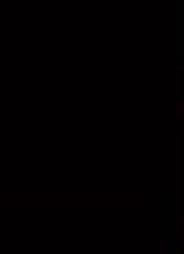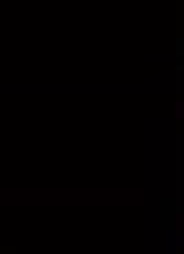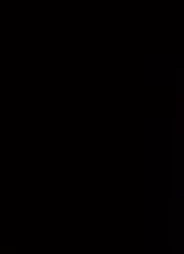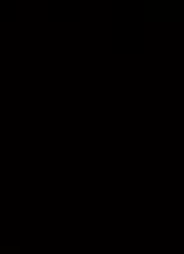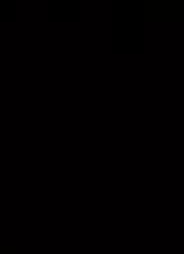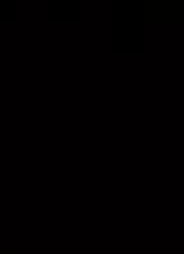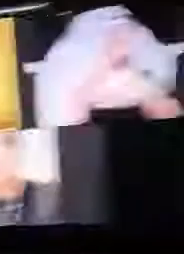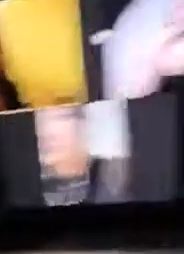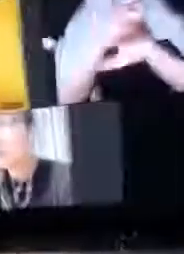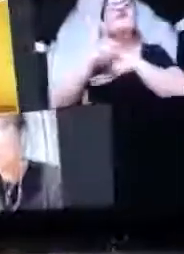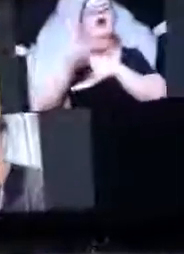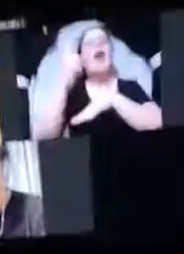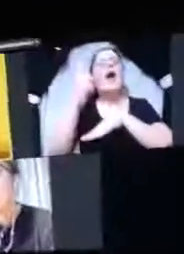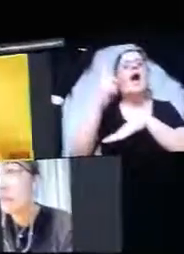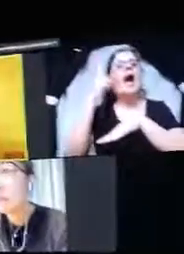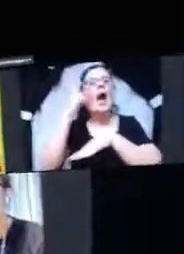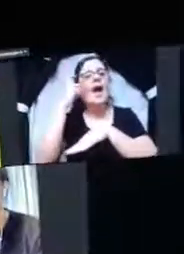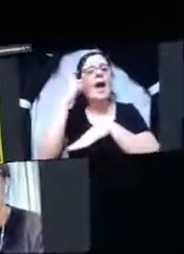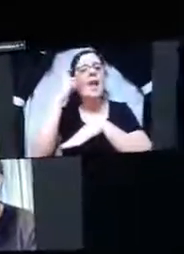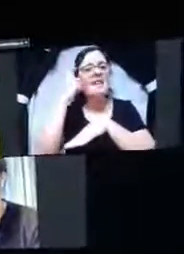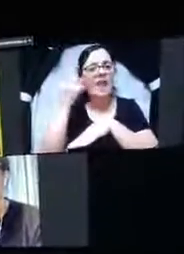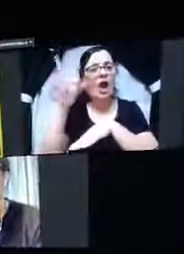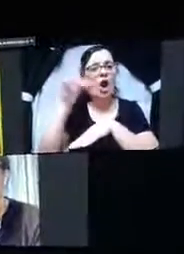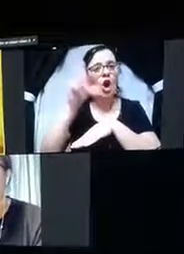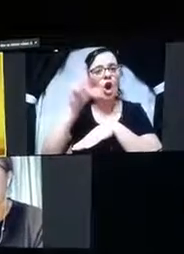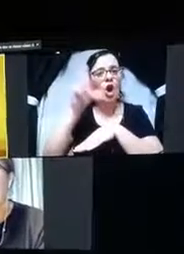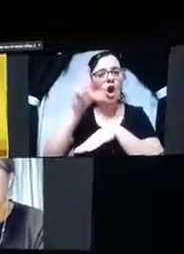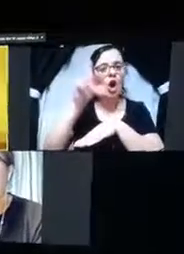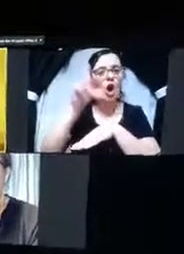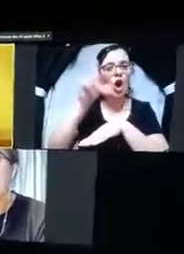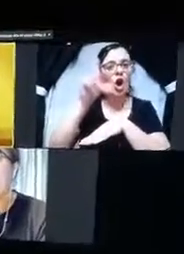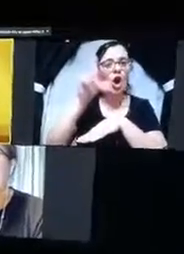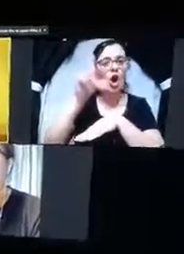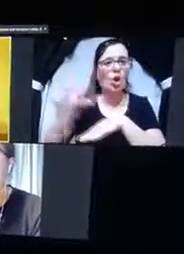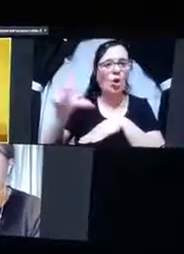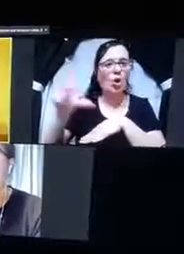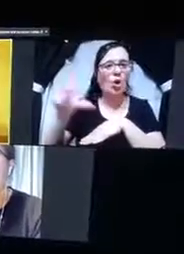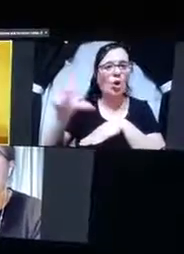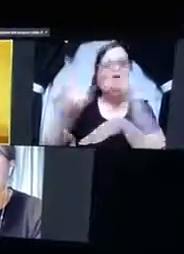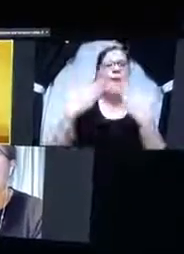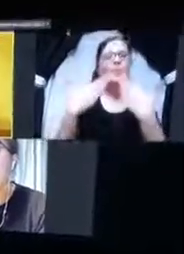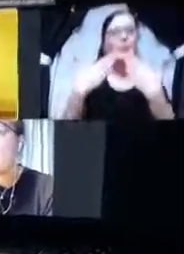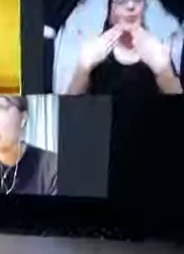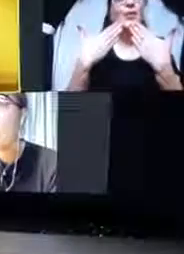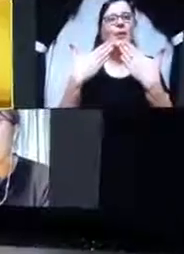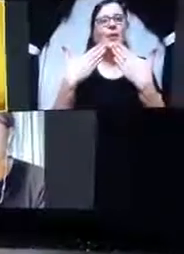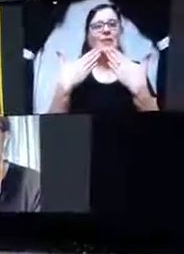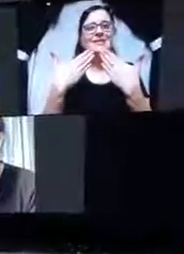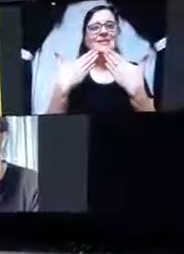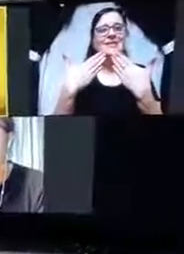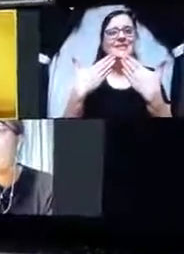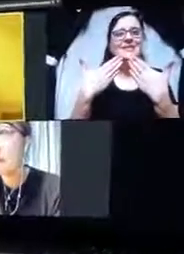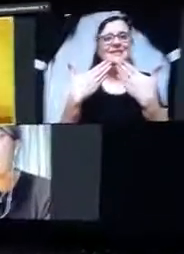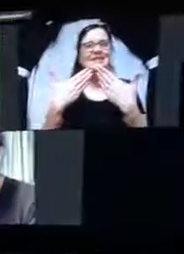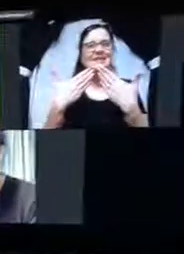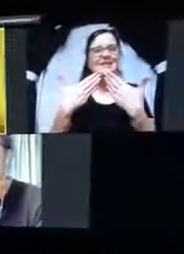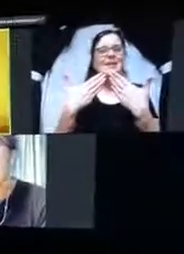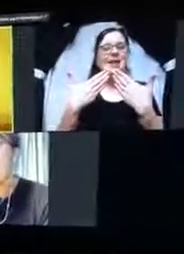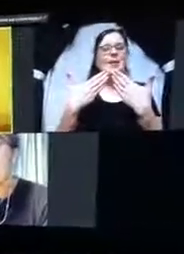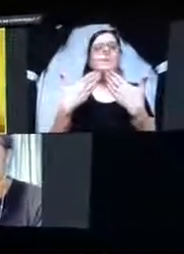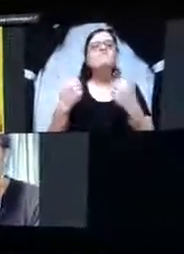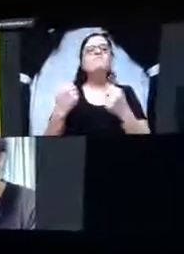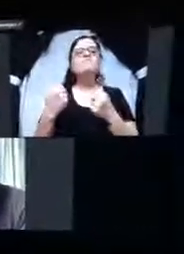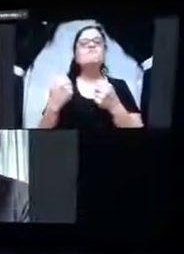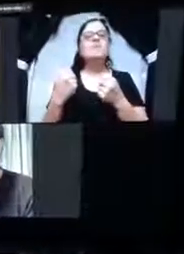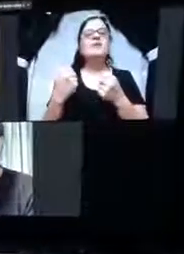ese despertar, fue que a través del trabajo con logogenia, ella pudo dar su